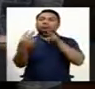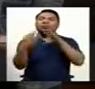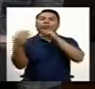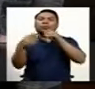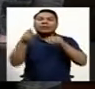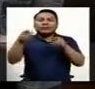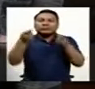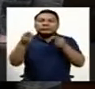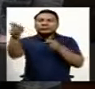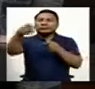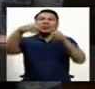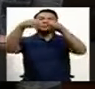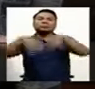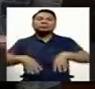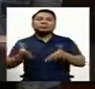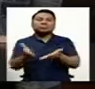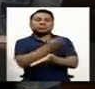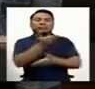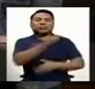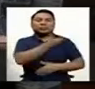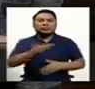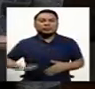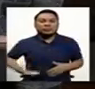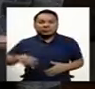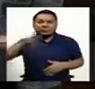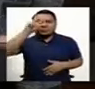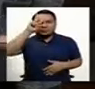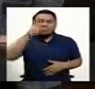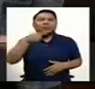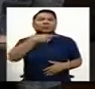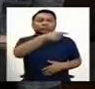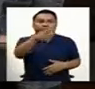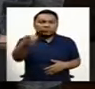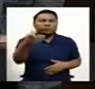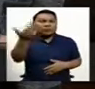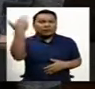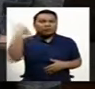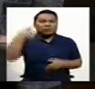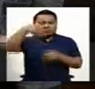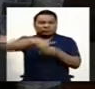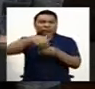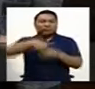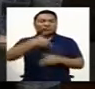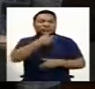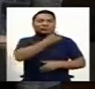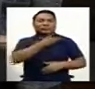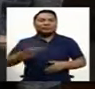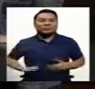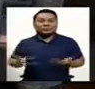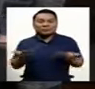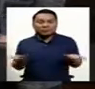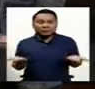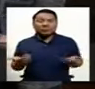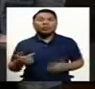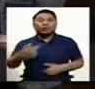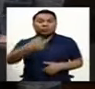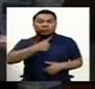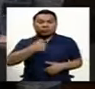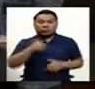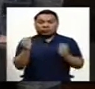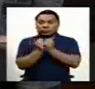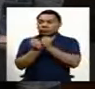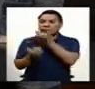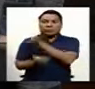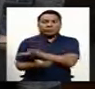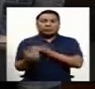a la presidencia de la República, cuyo mandato ustedes me dieron. Tanto yo como mi